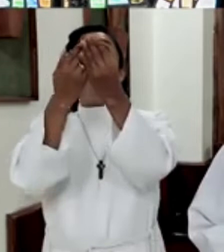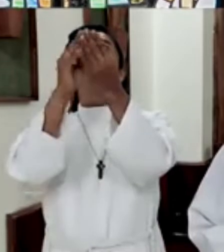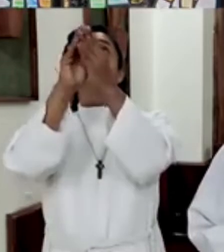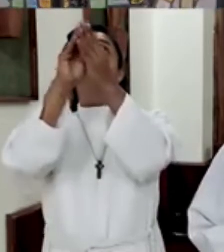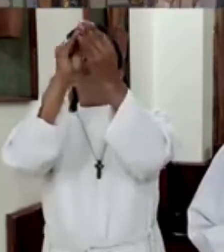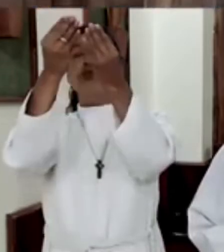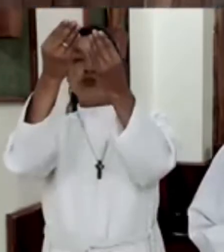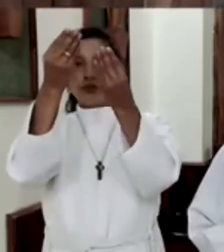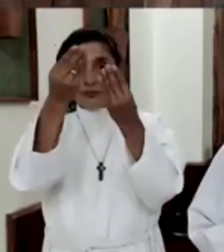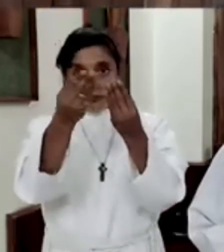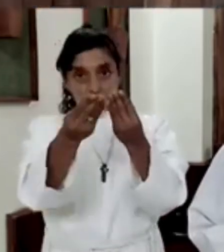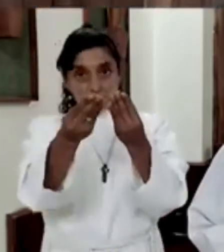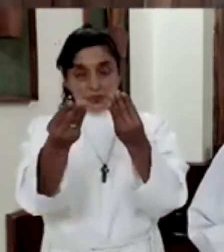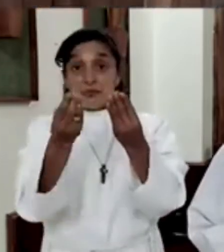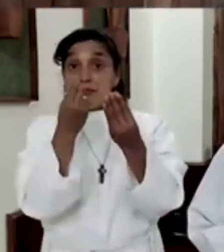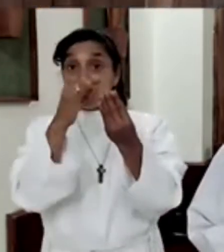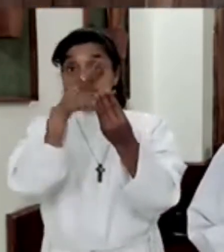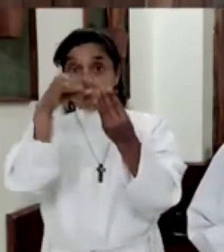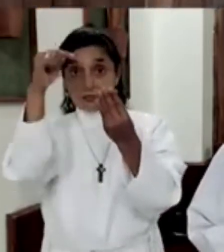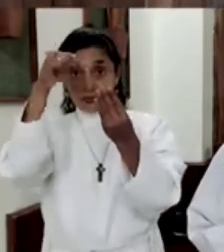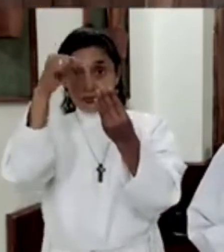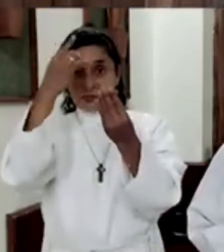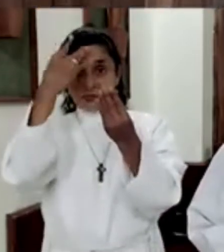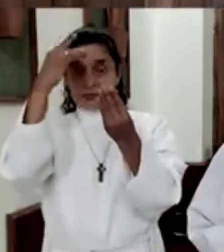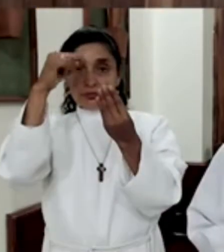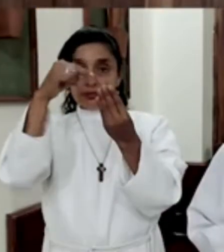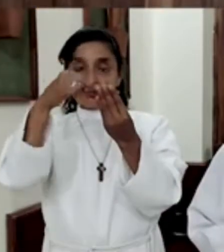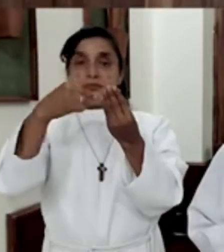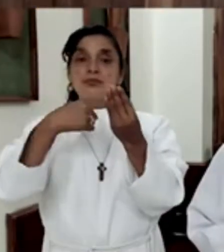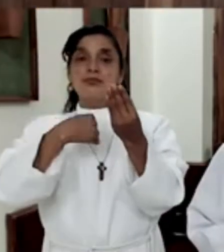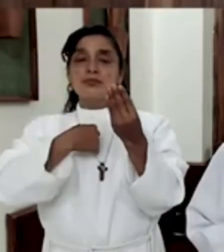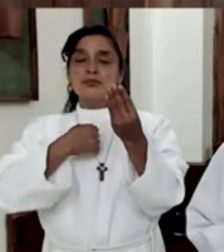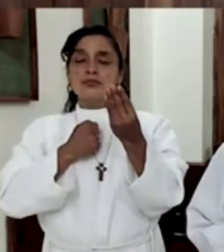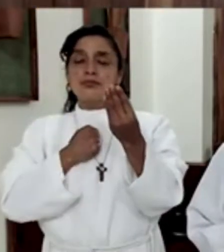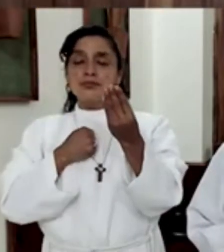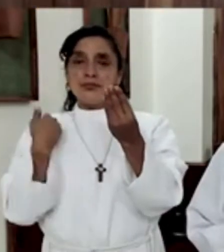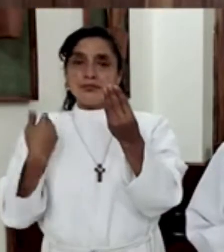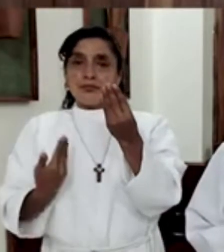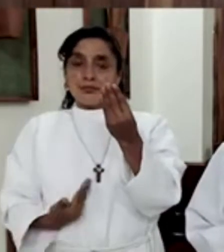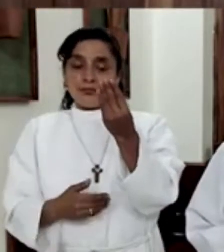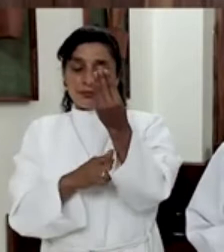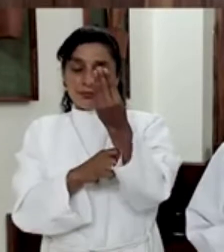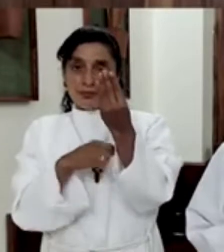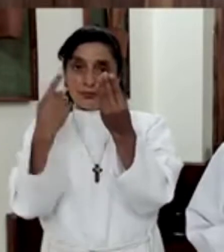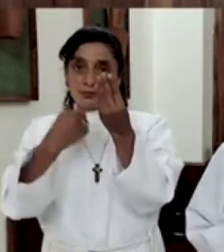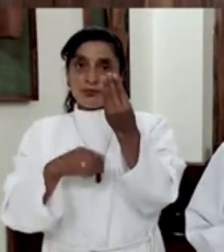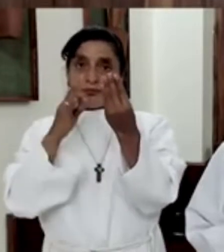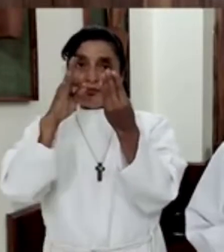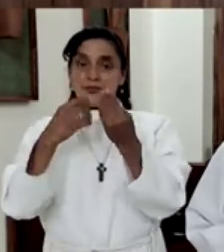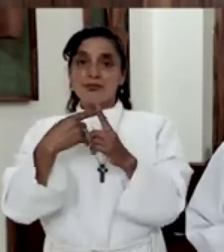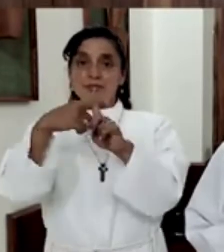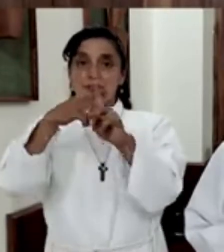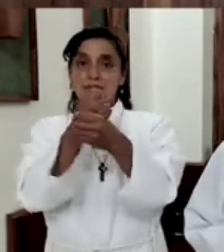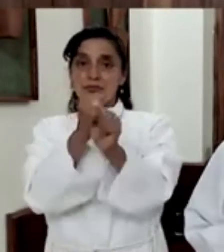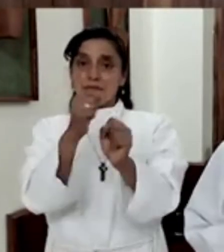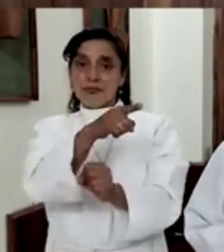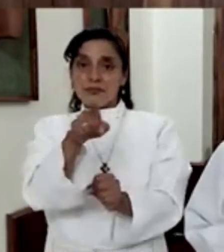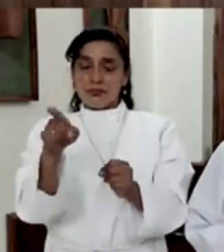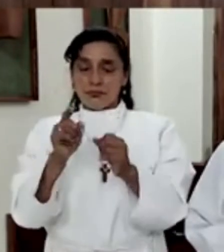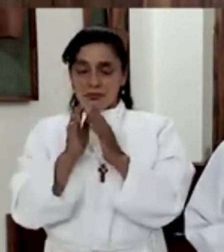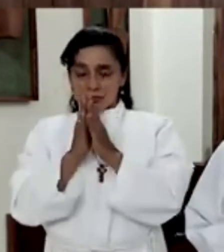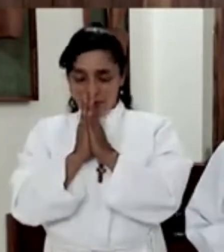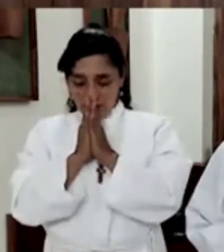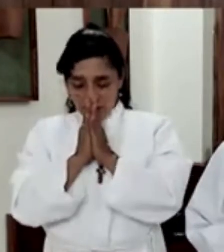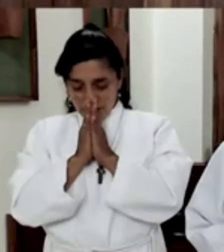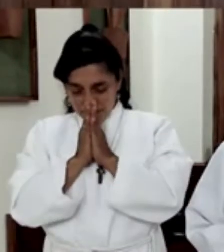diciendo: tomen y coman todos de él, porque esto es mi cuerpo, que será entregado